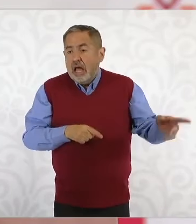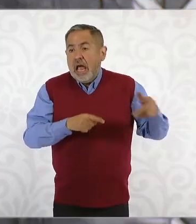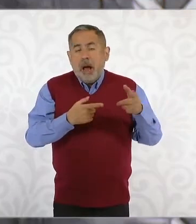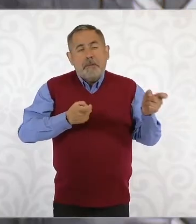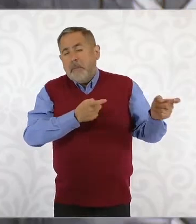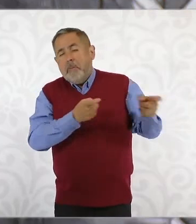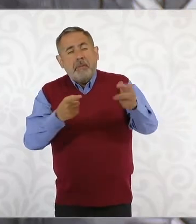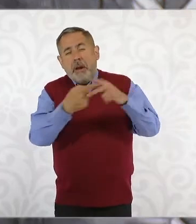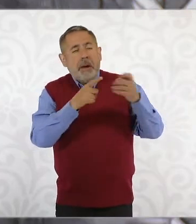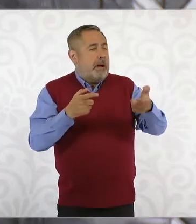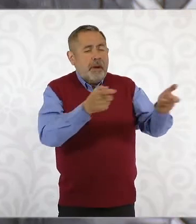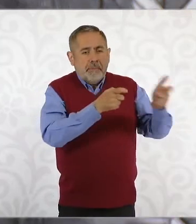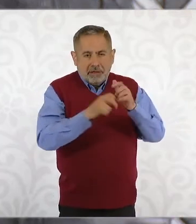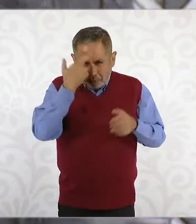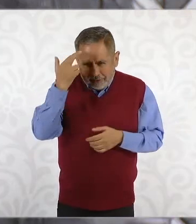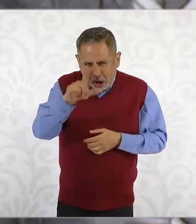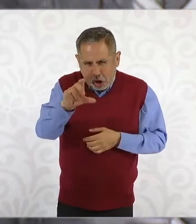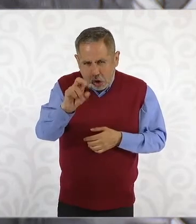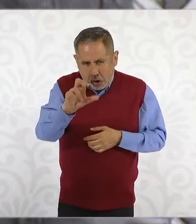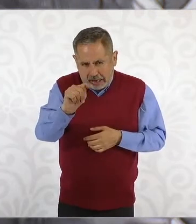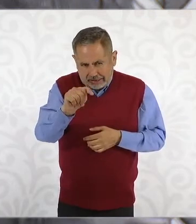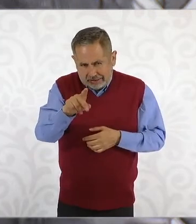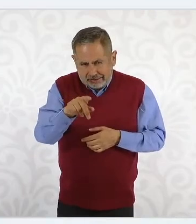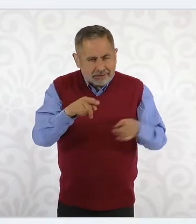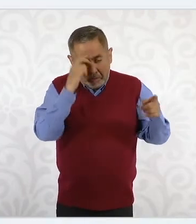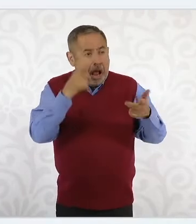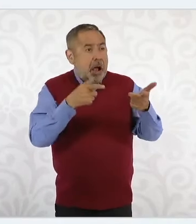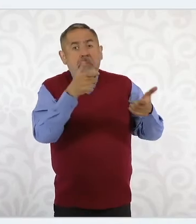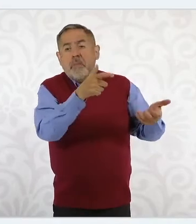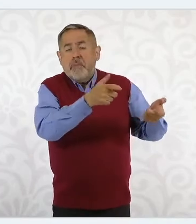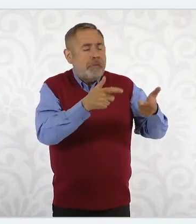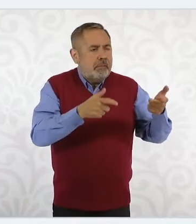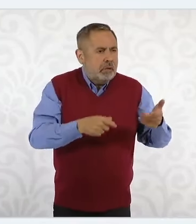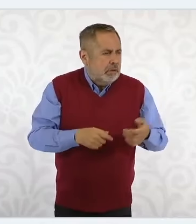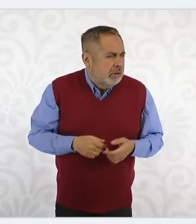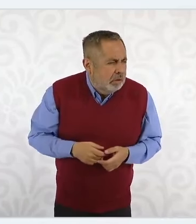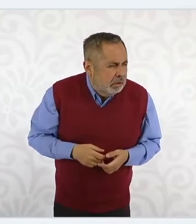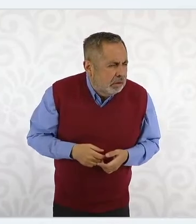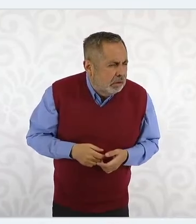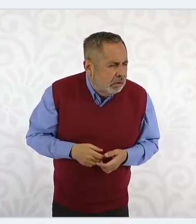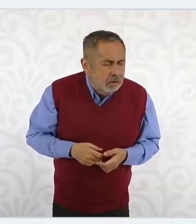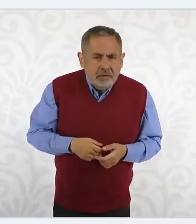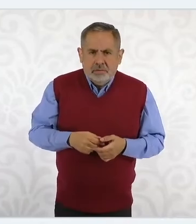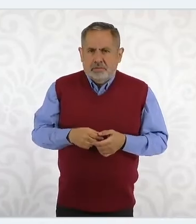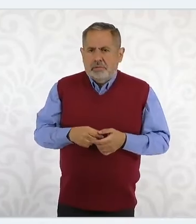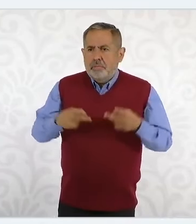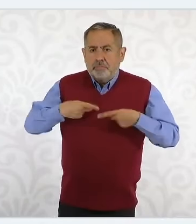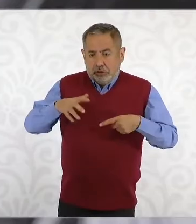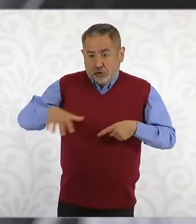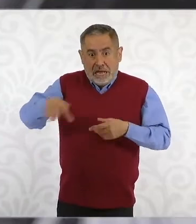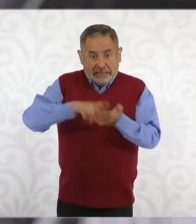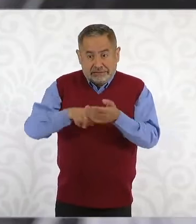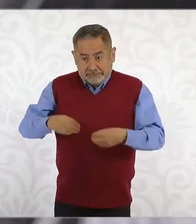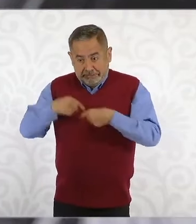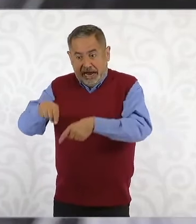balacera, como le hizo Loret de Mola en una ocasión. Bueno, ciudadanos de ese pueblo pueden decirle al derecho